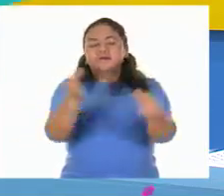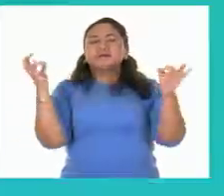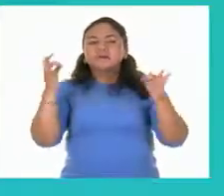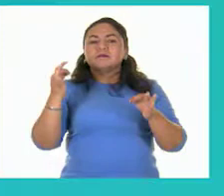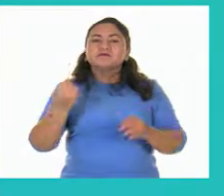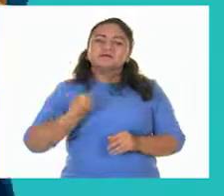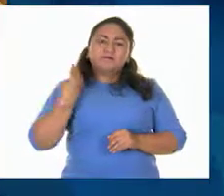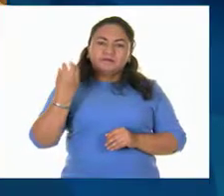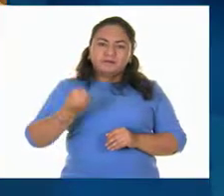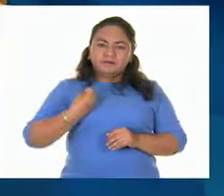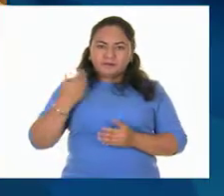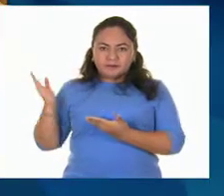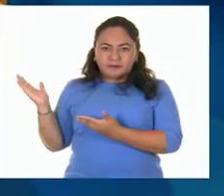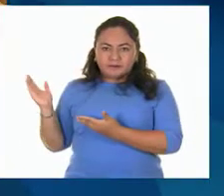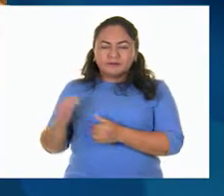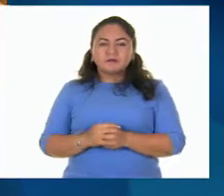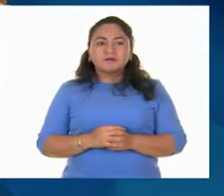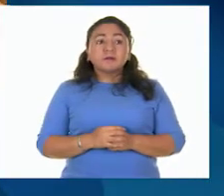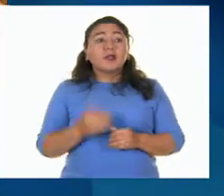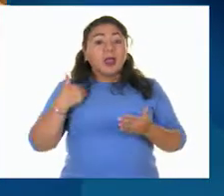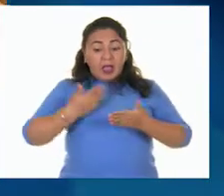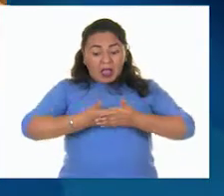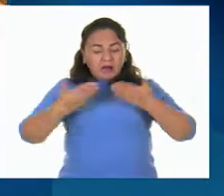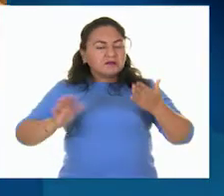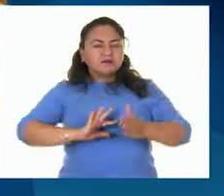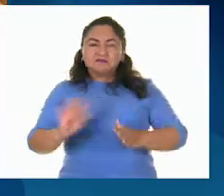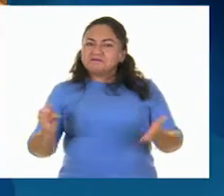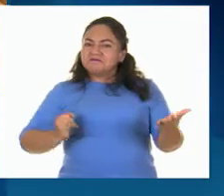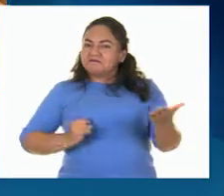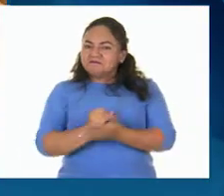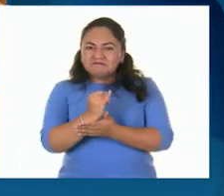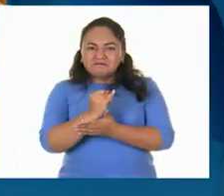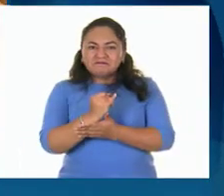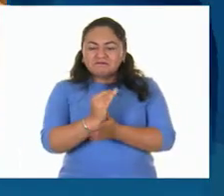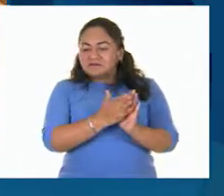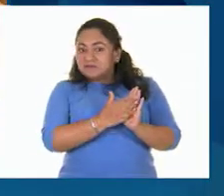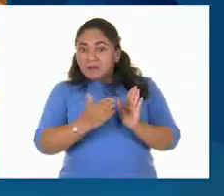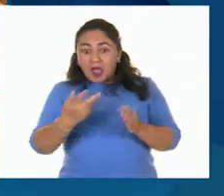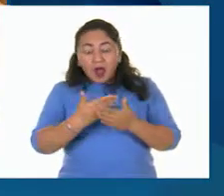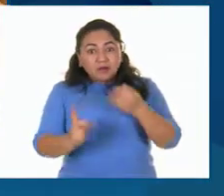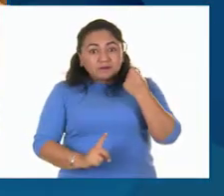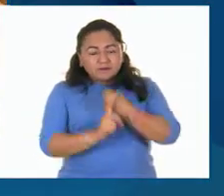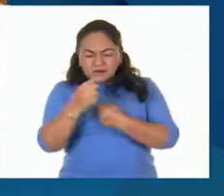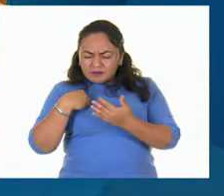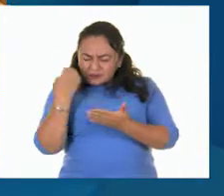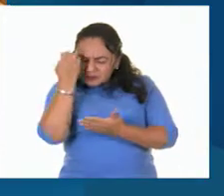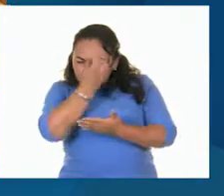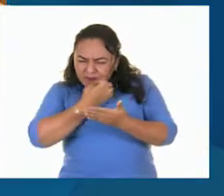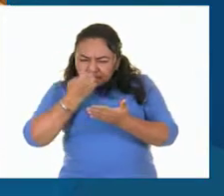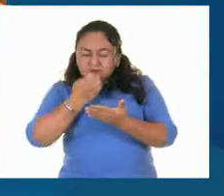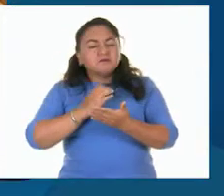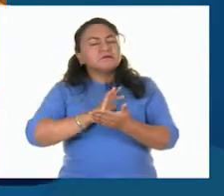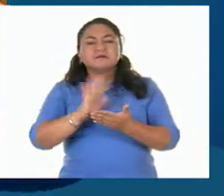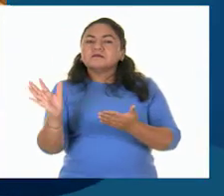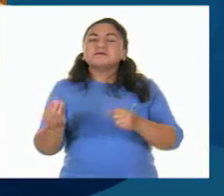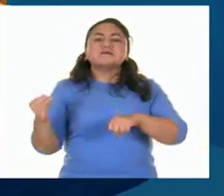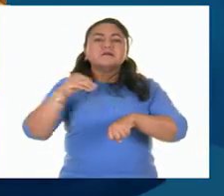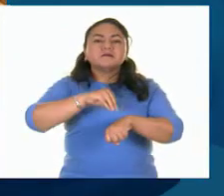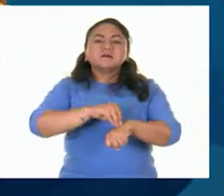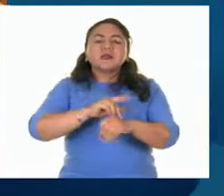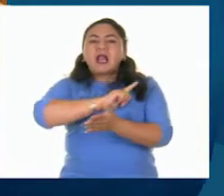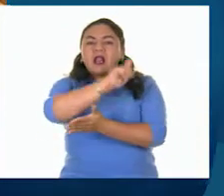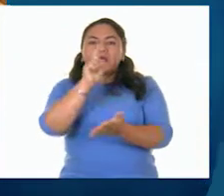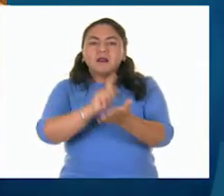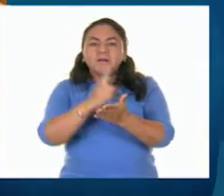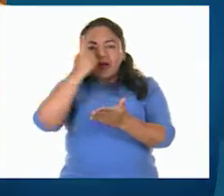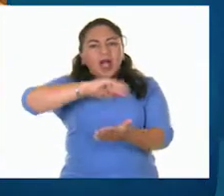discurso. Es, por lo tanto, ineludible, como lógica consecuencia de este breve análisis, dictar una medida definitiva y legal